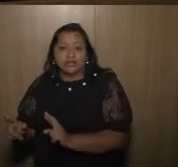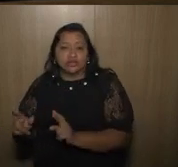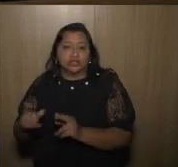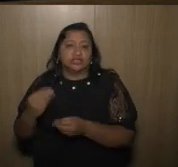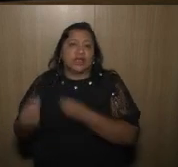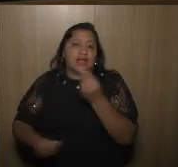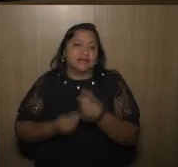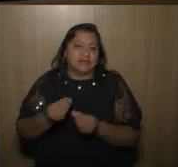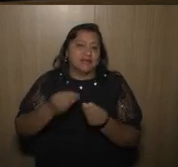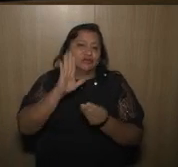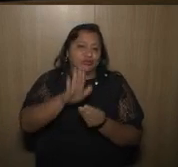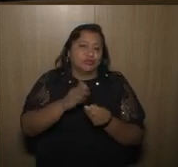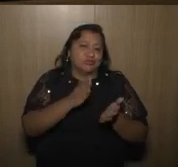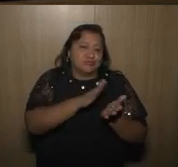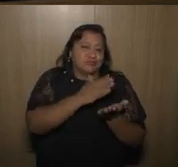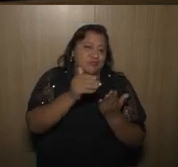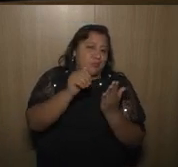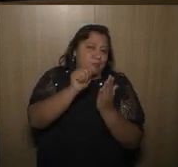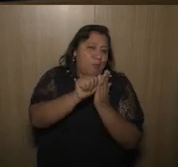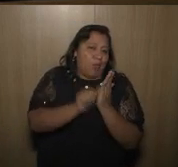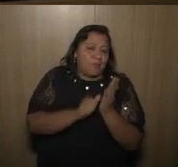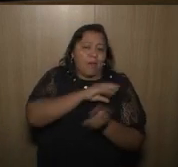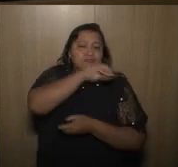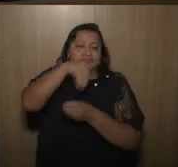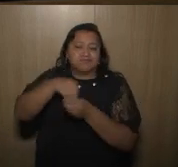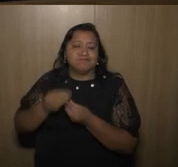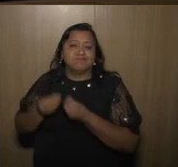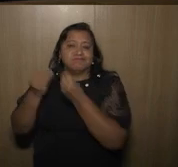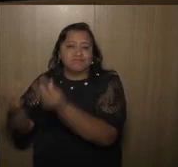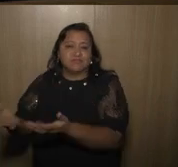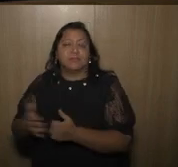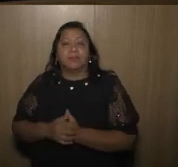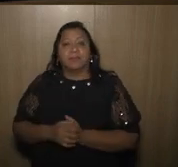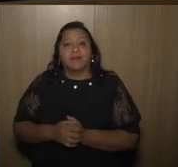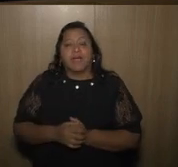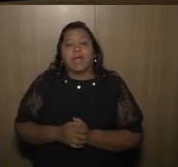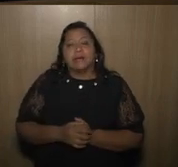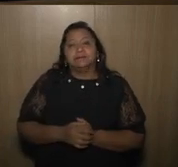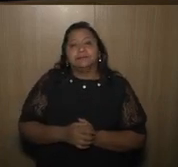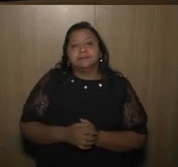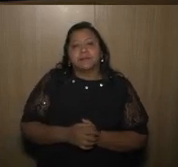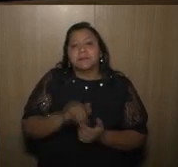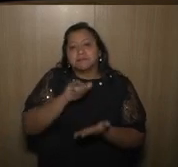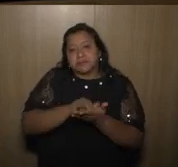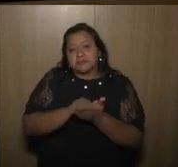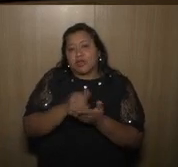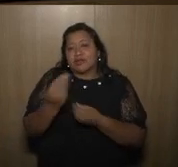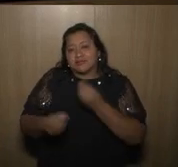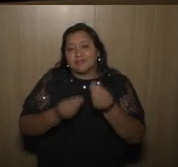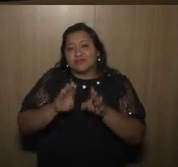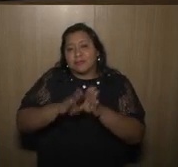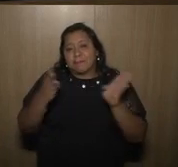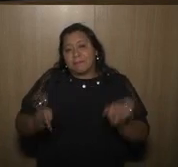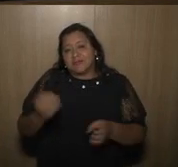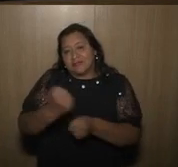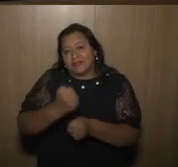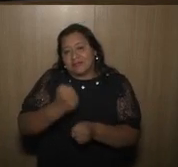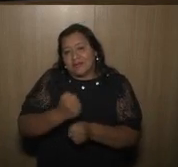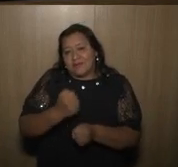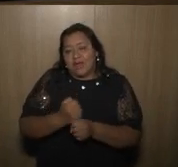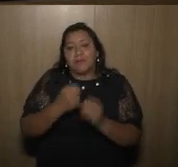actos administrativos. Así las cosas, tuvimos la oportunidad de hacer mesas de trabajo para la